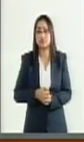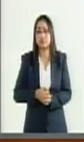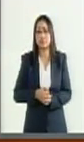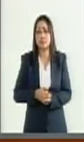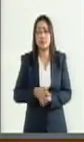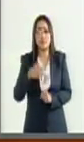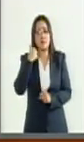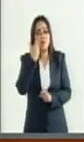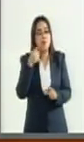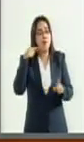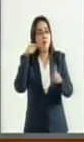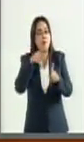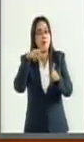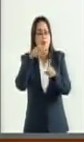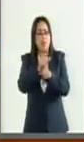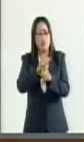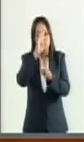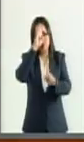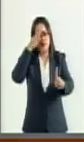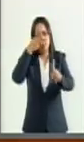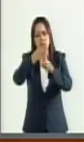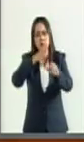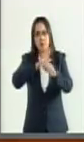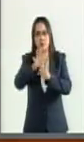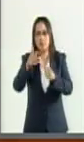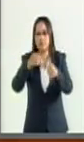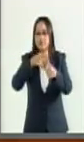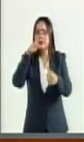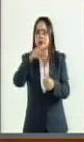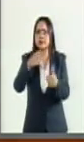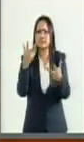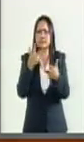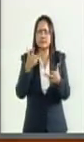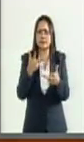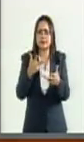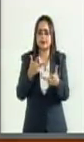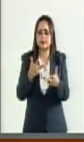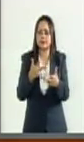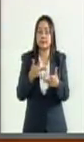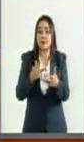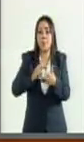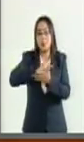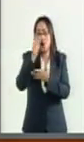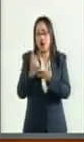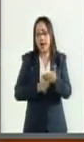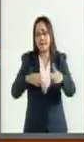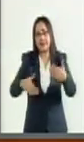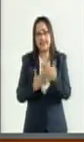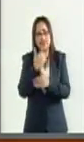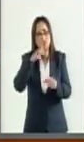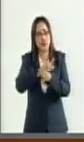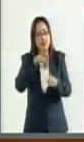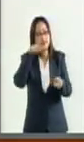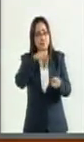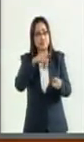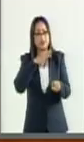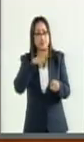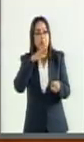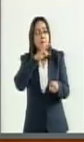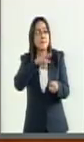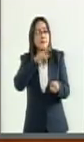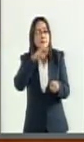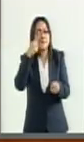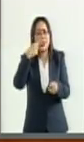alcanzar cumpliendo como objetivos, en primer lugar, desarrollar una profunda política nacional de mejora